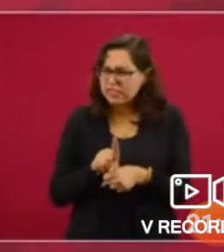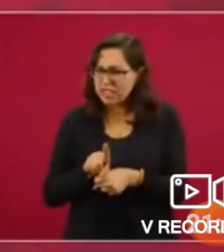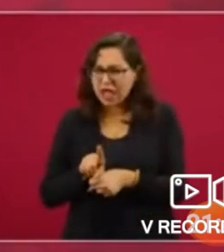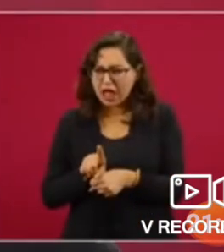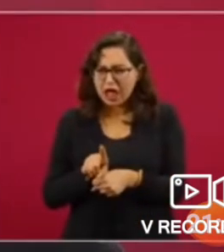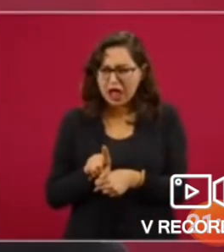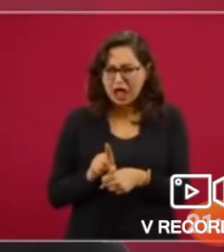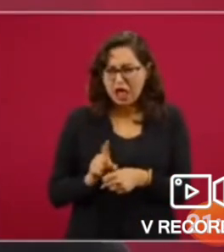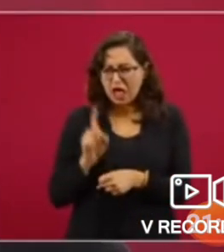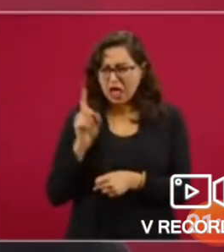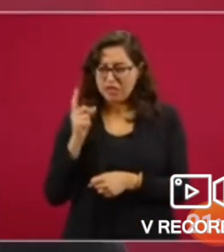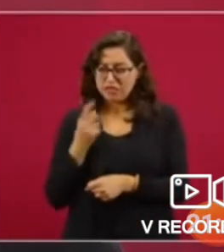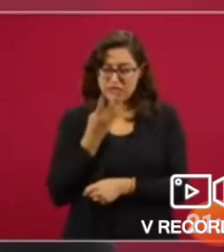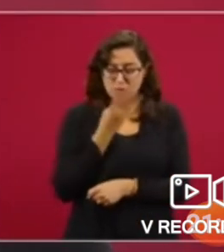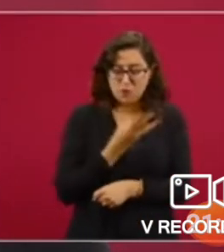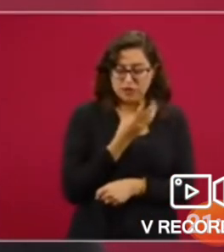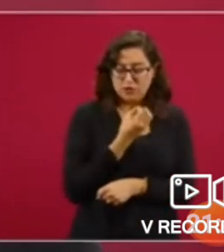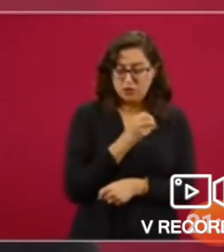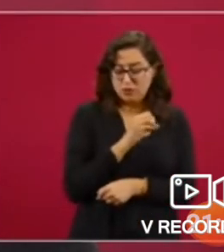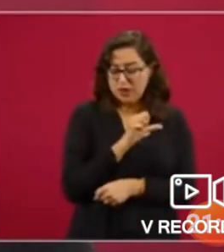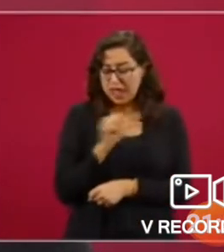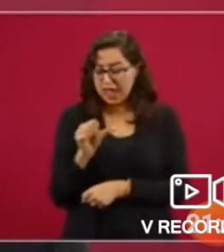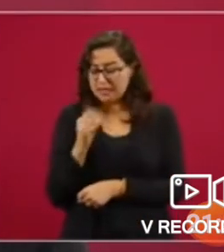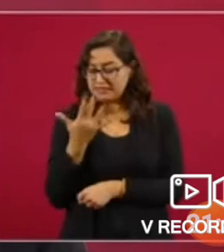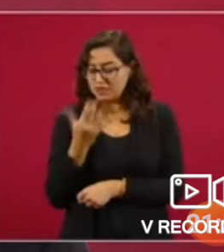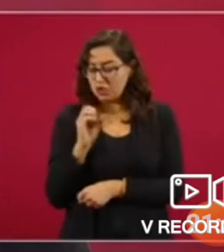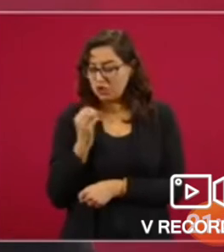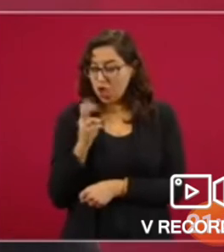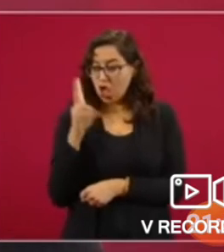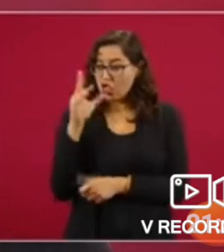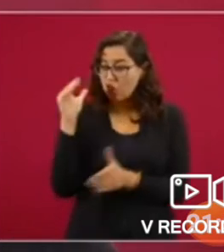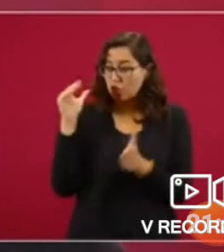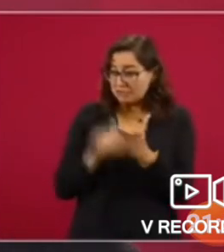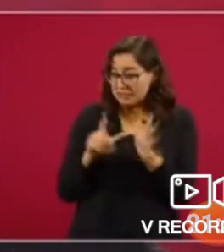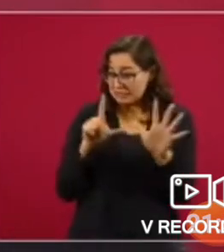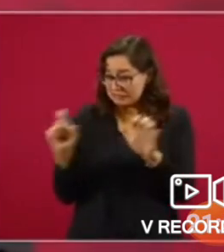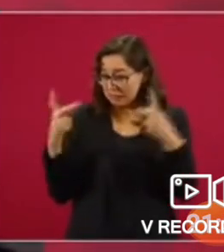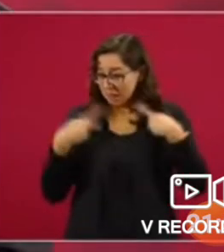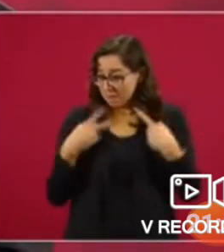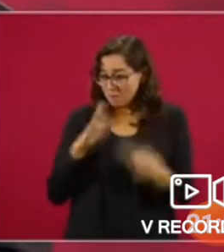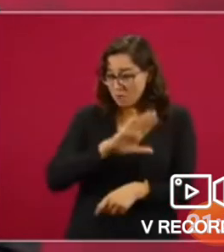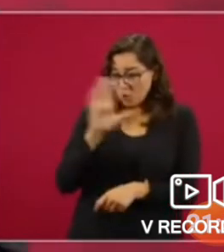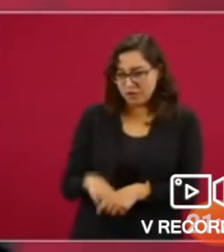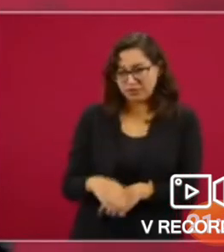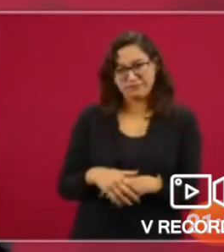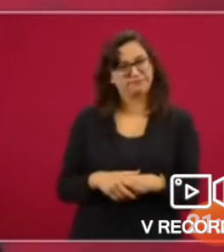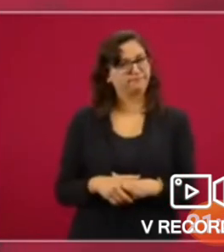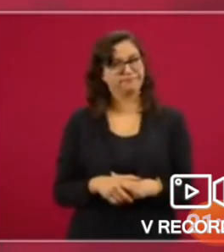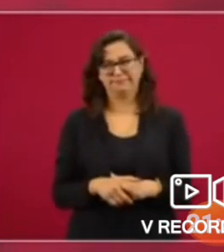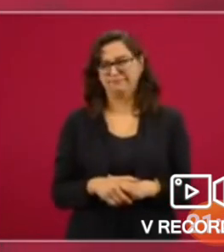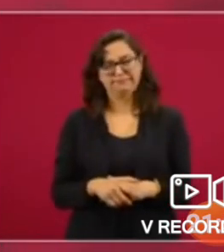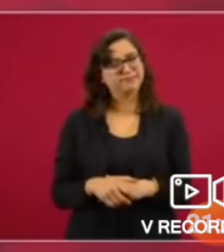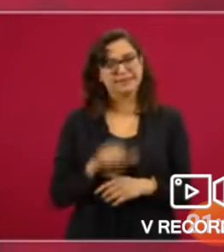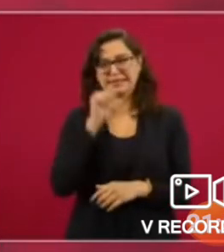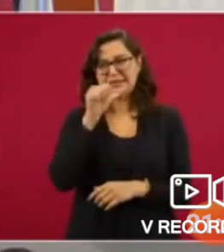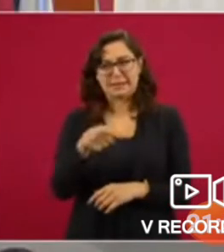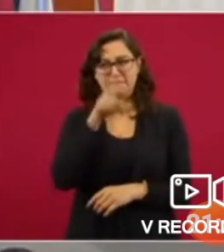de octubre al 5 de octubre 2.700 defunciones en México. Lo que ocurrió es lo que explico a